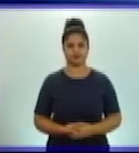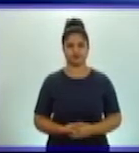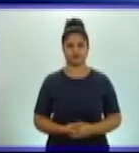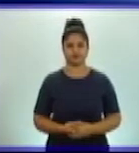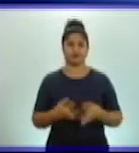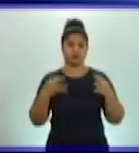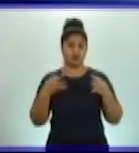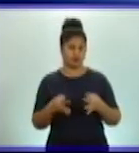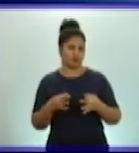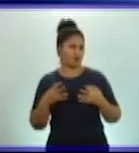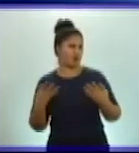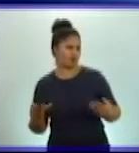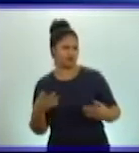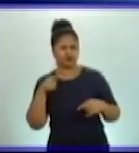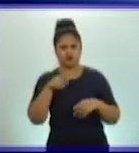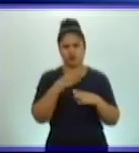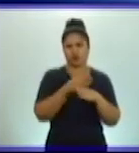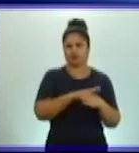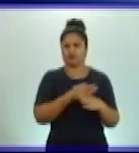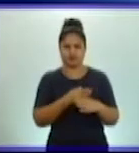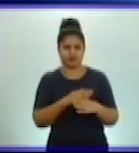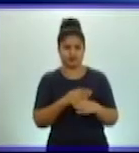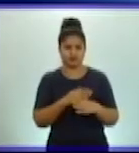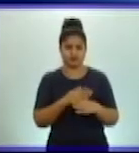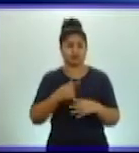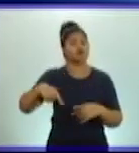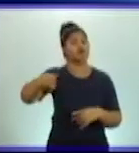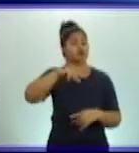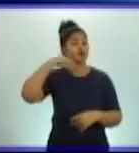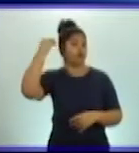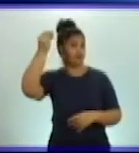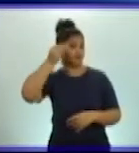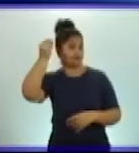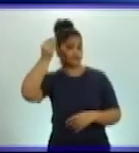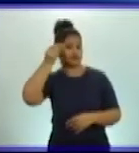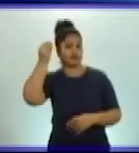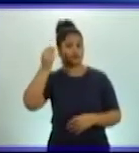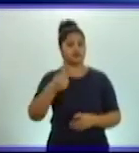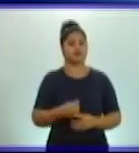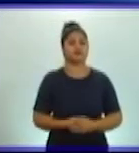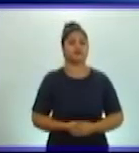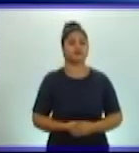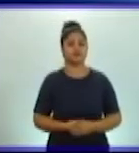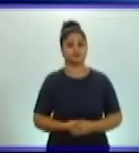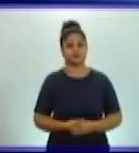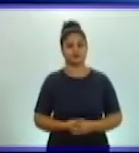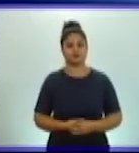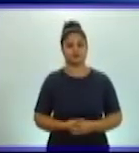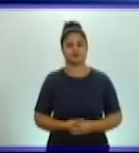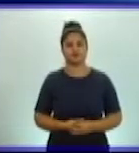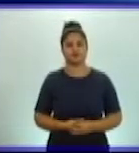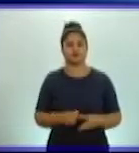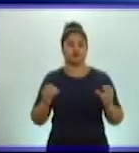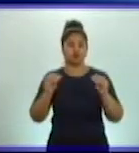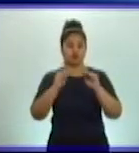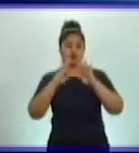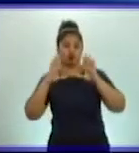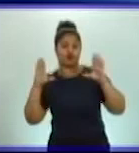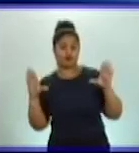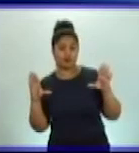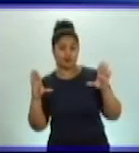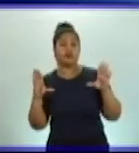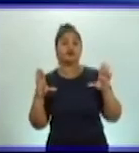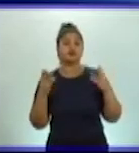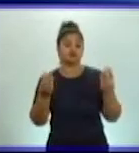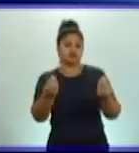los abrazos. Yo quiero que ustedes piensen, fíjense que hay importante información aquí. Estamos hablando de